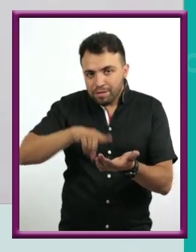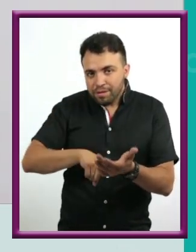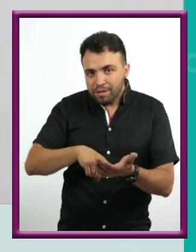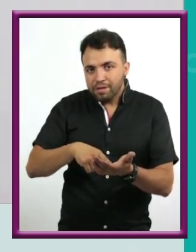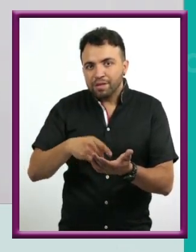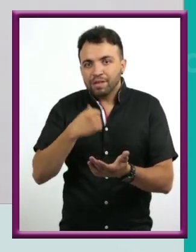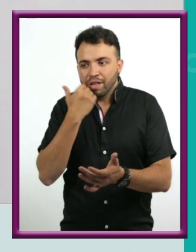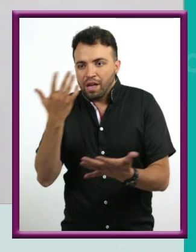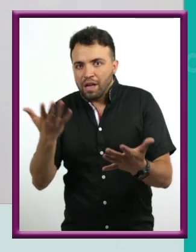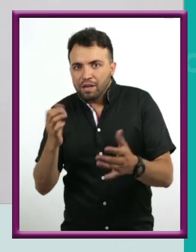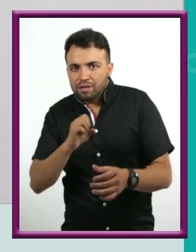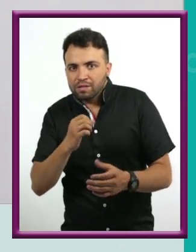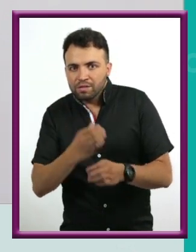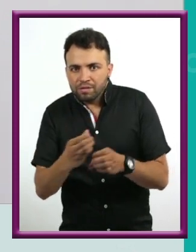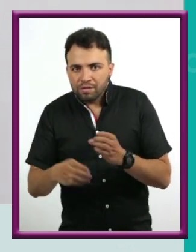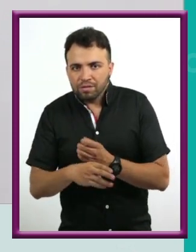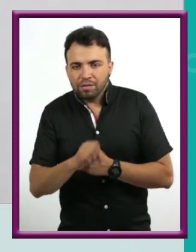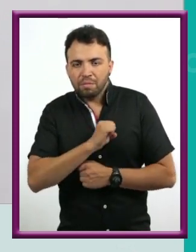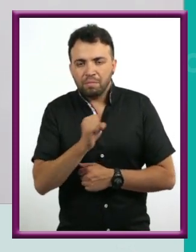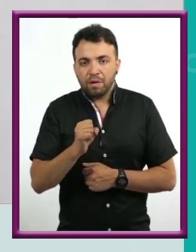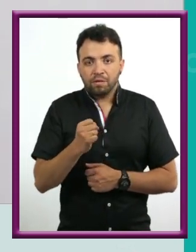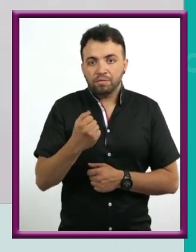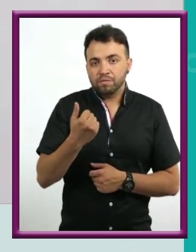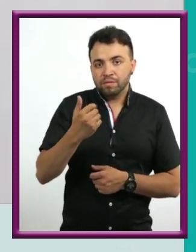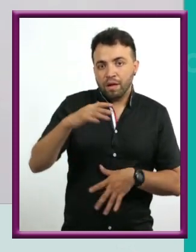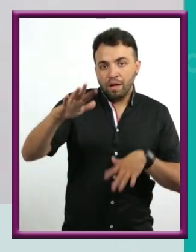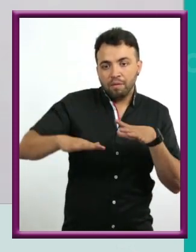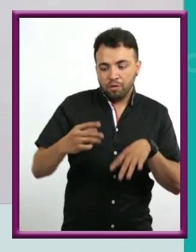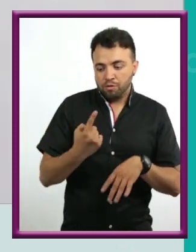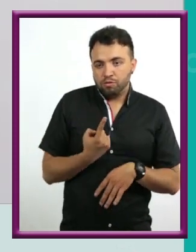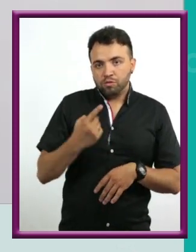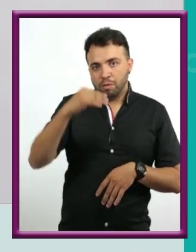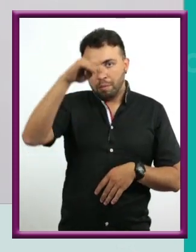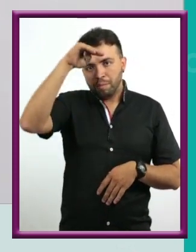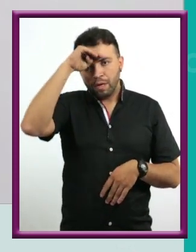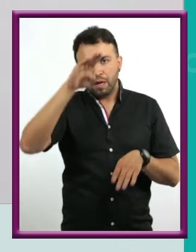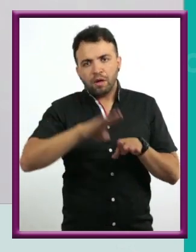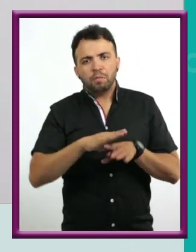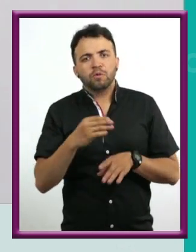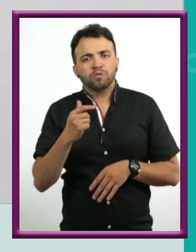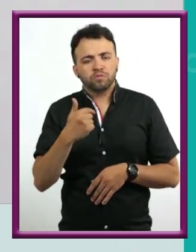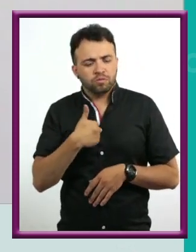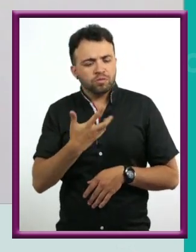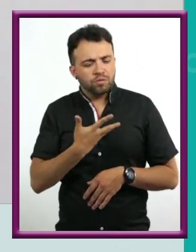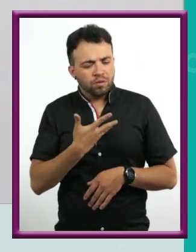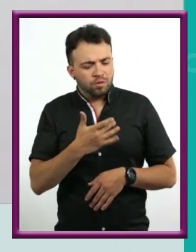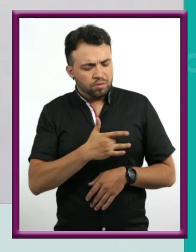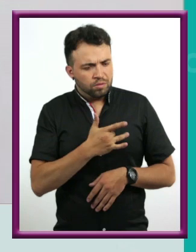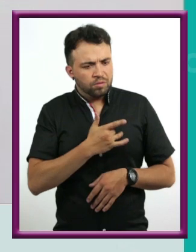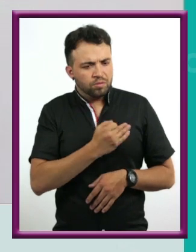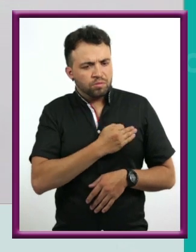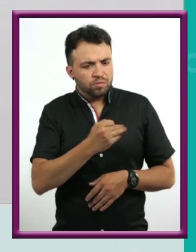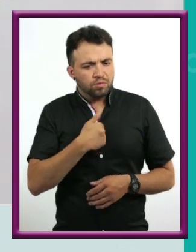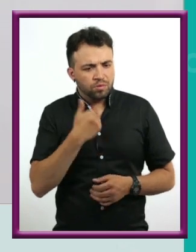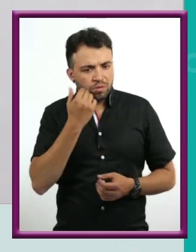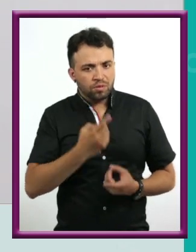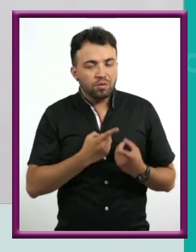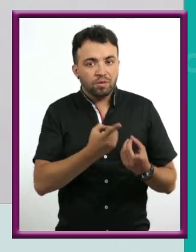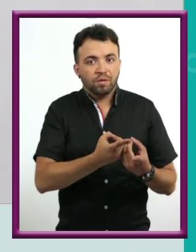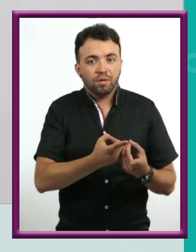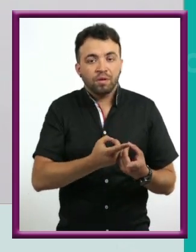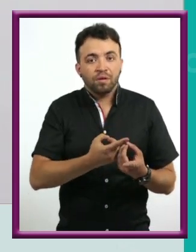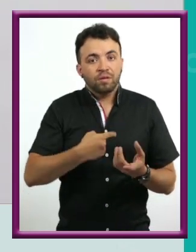algo malo, o a veces uno incluso piensa que tenemos una buena